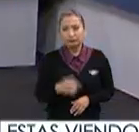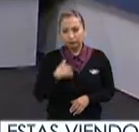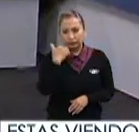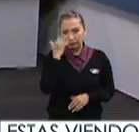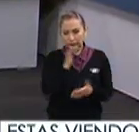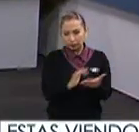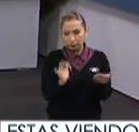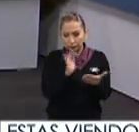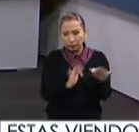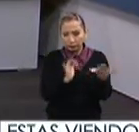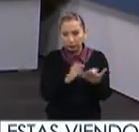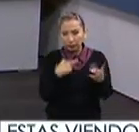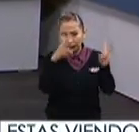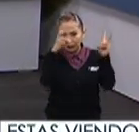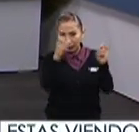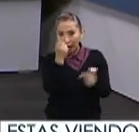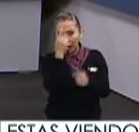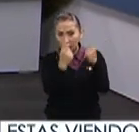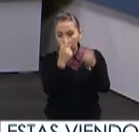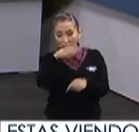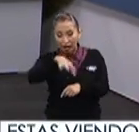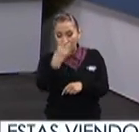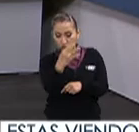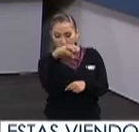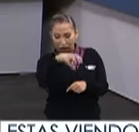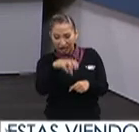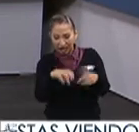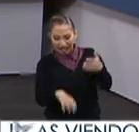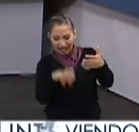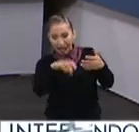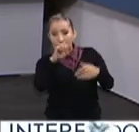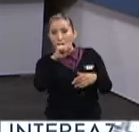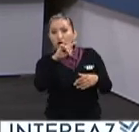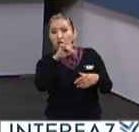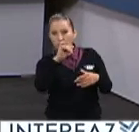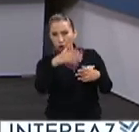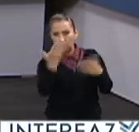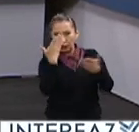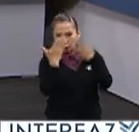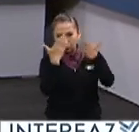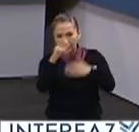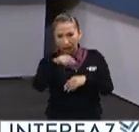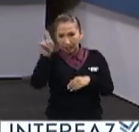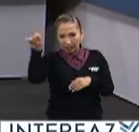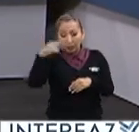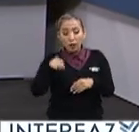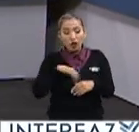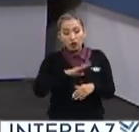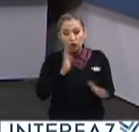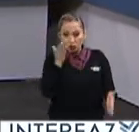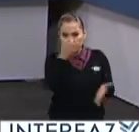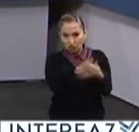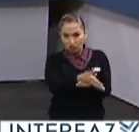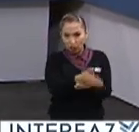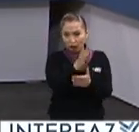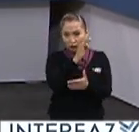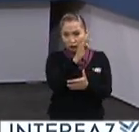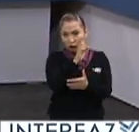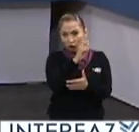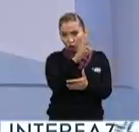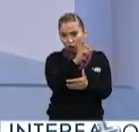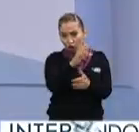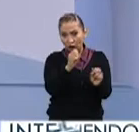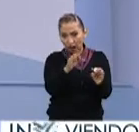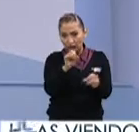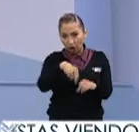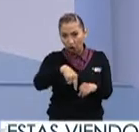leer algunos de los títulos de algunos de los 14 módulos, porque también a nosotros como concurrentes a este foro de